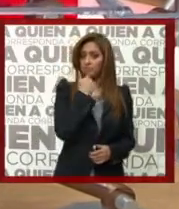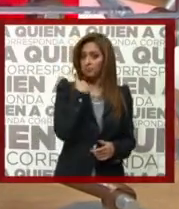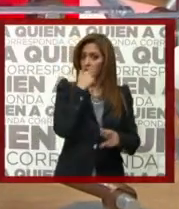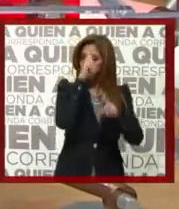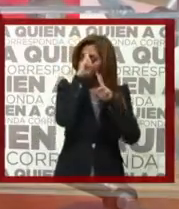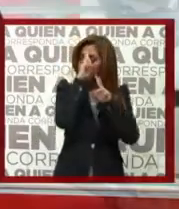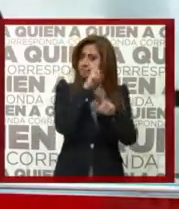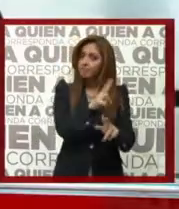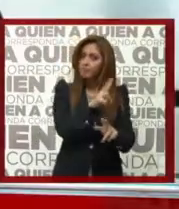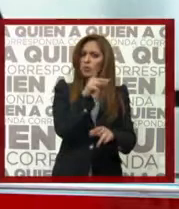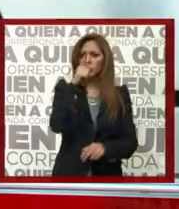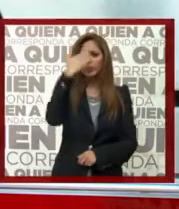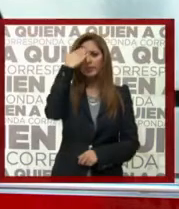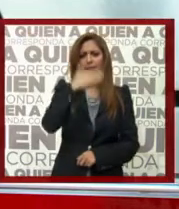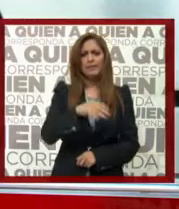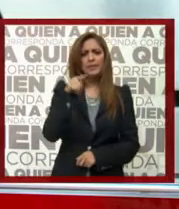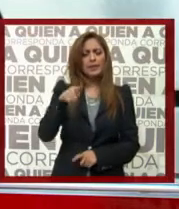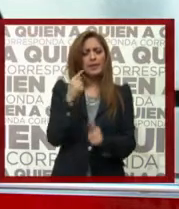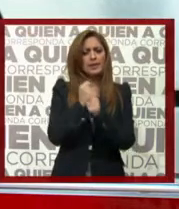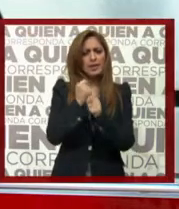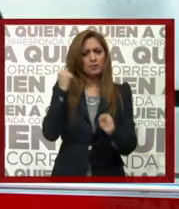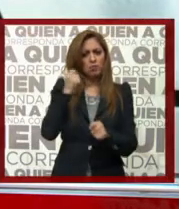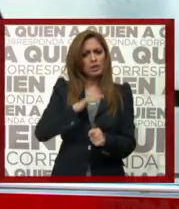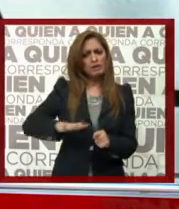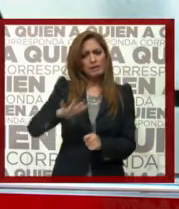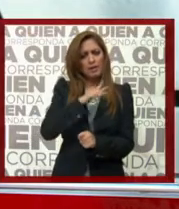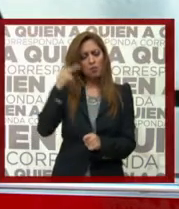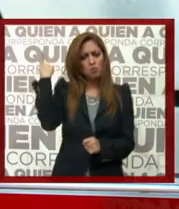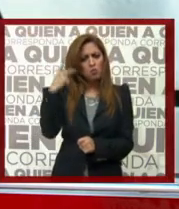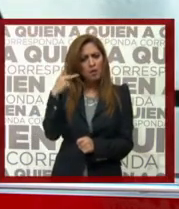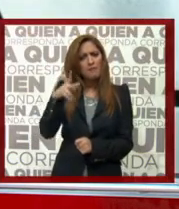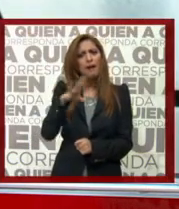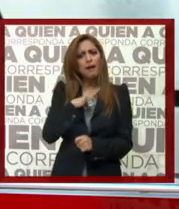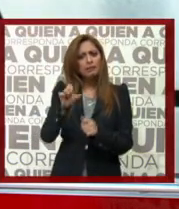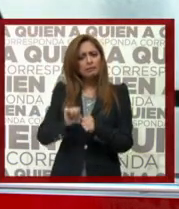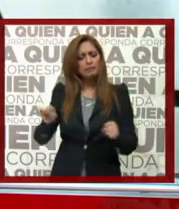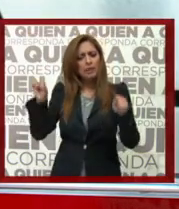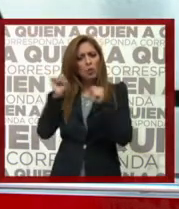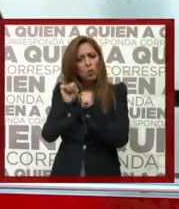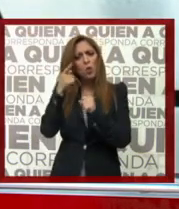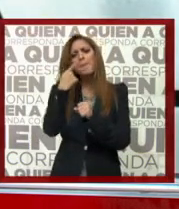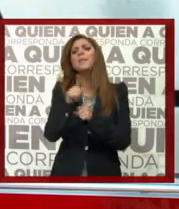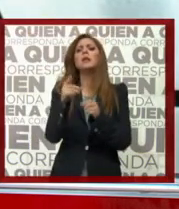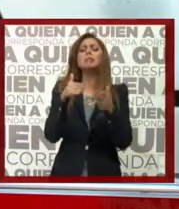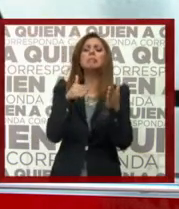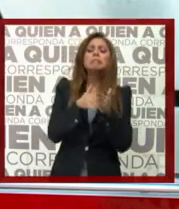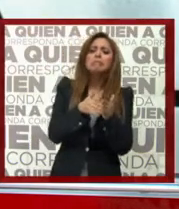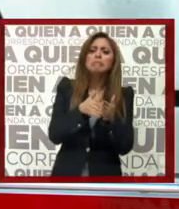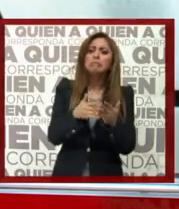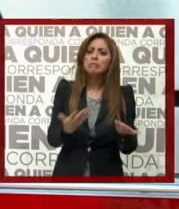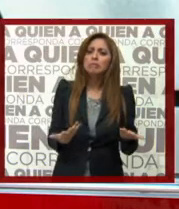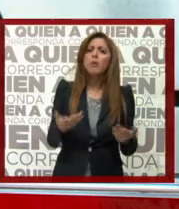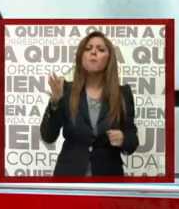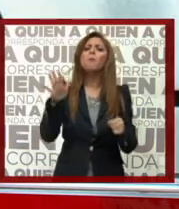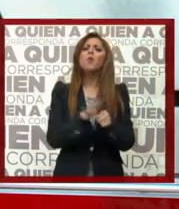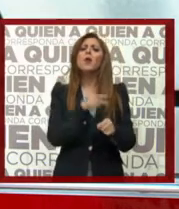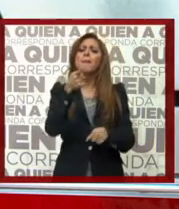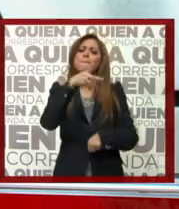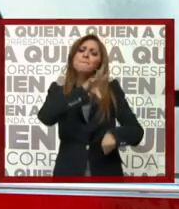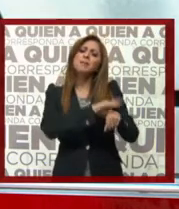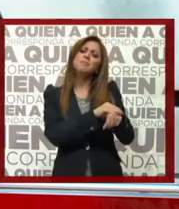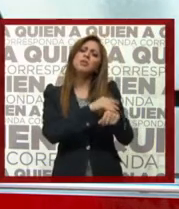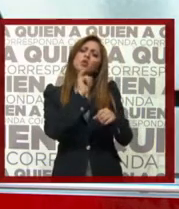mereces, ¿sabías que tu transporte en Puebla tiene un seguro con tantas limitantes? ¿Por qué los dejas circular si tienen